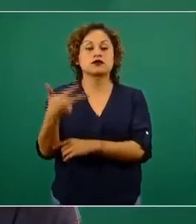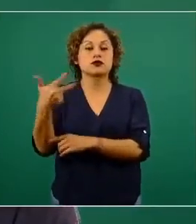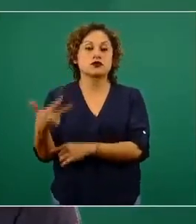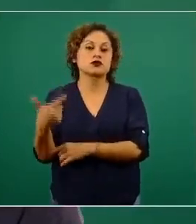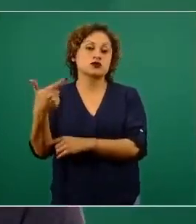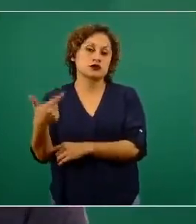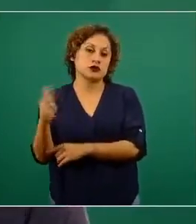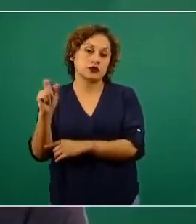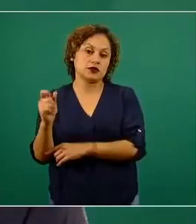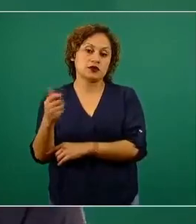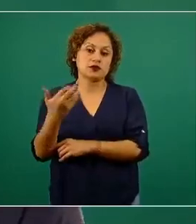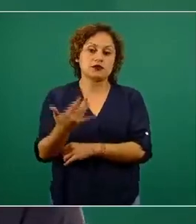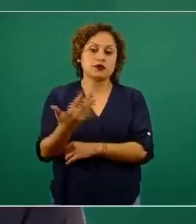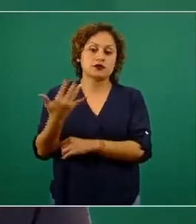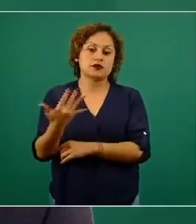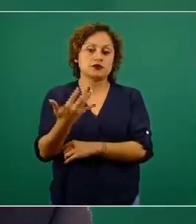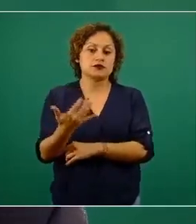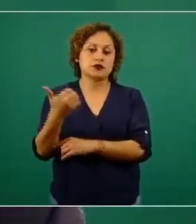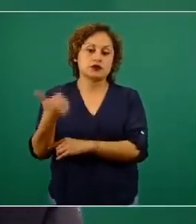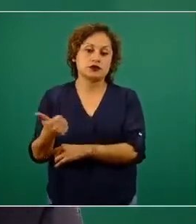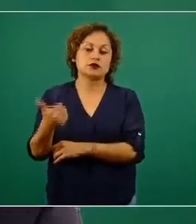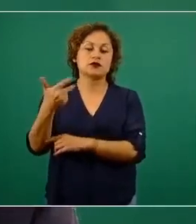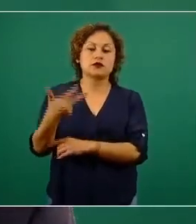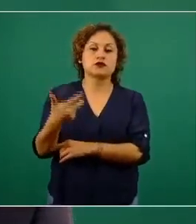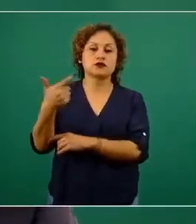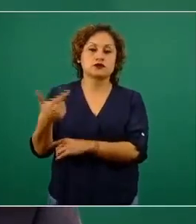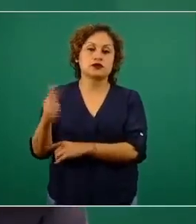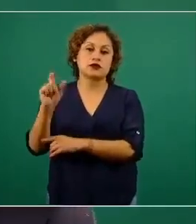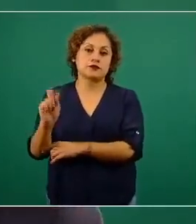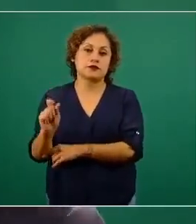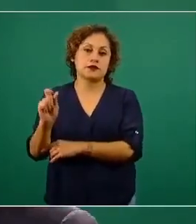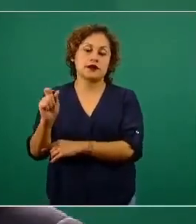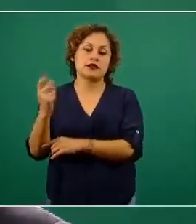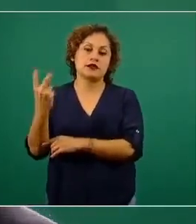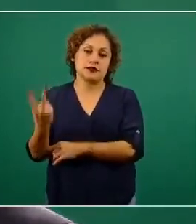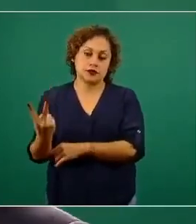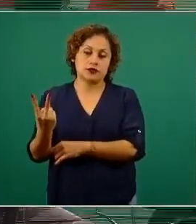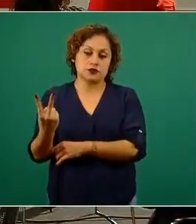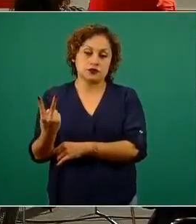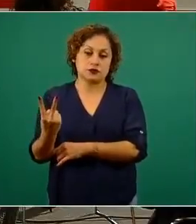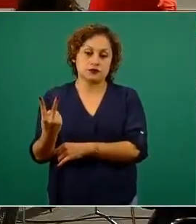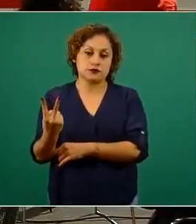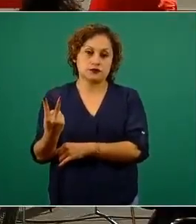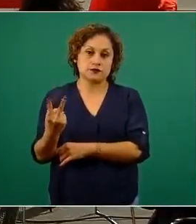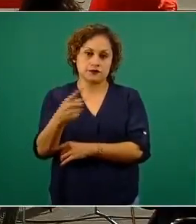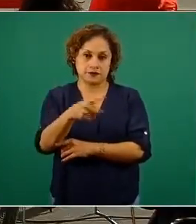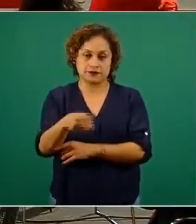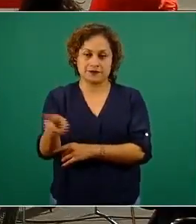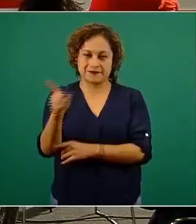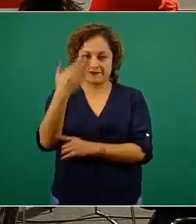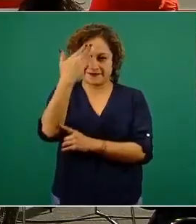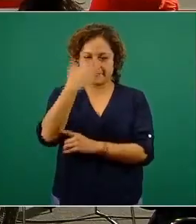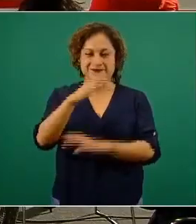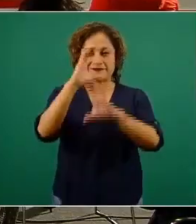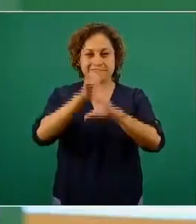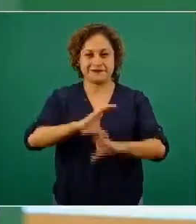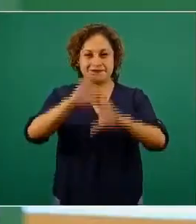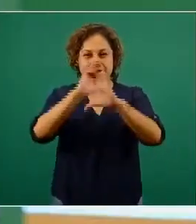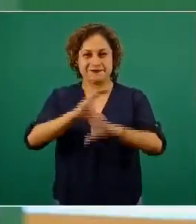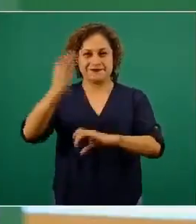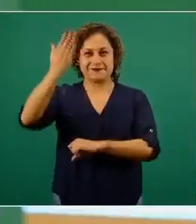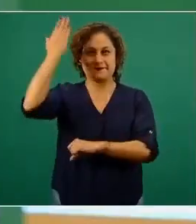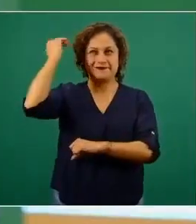88722. 55 56 88722. Quien tiene más de 30 años sabe de qué hablo. Había una famosa cancioncita